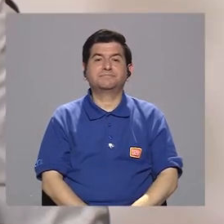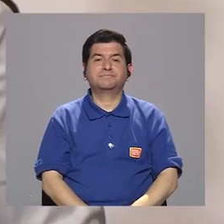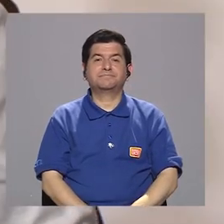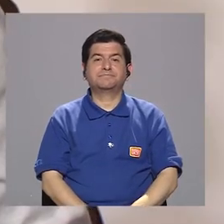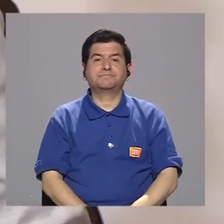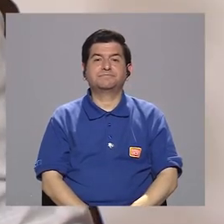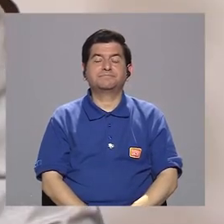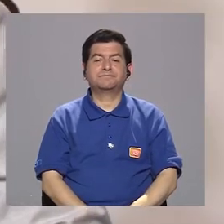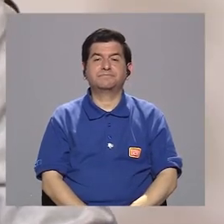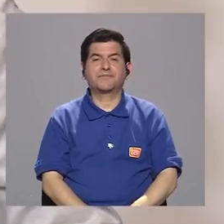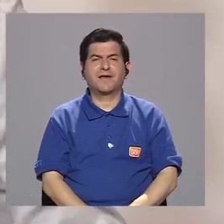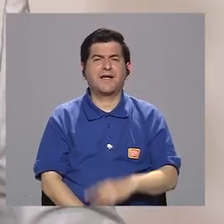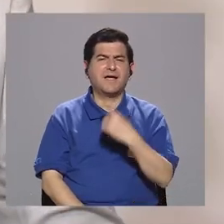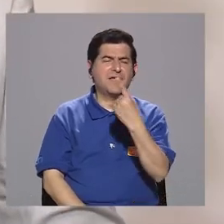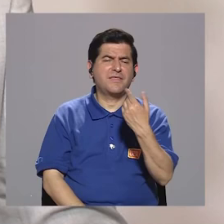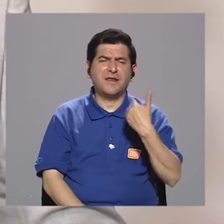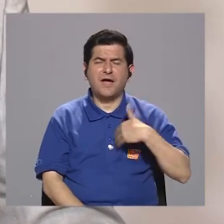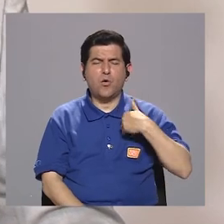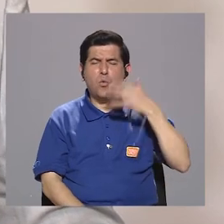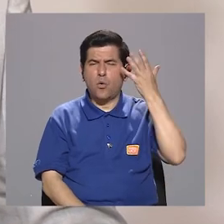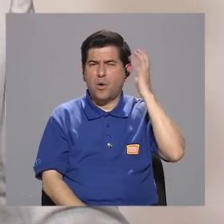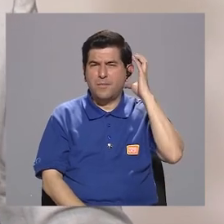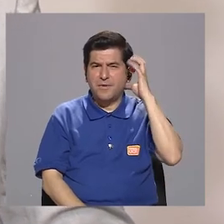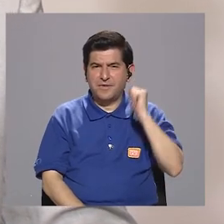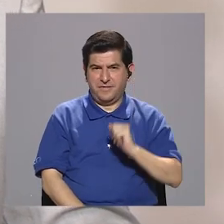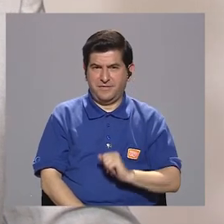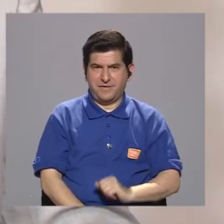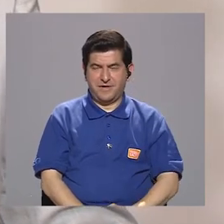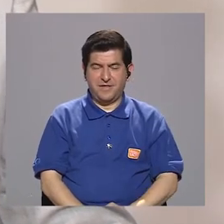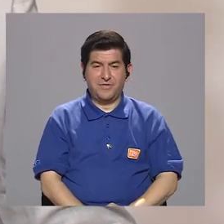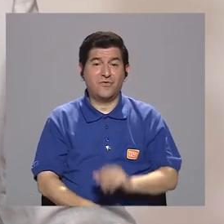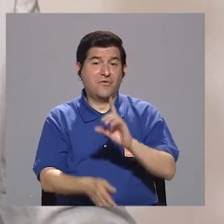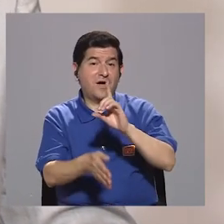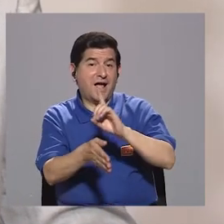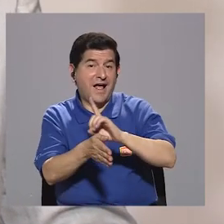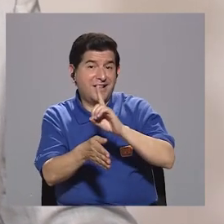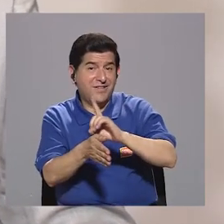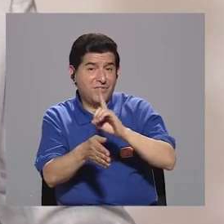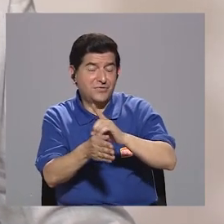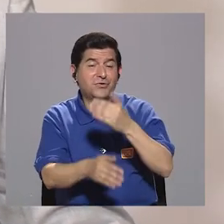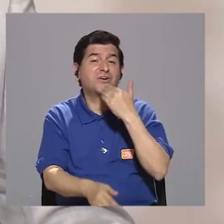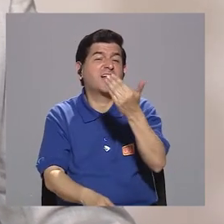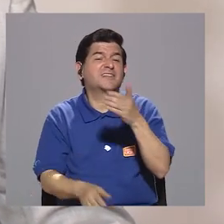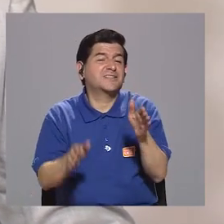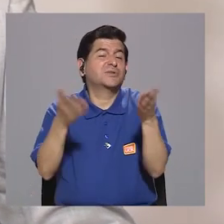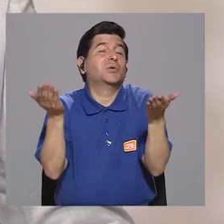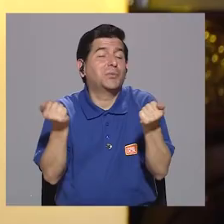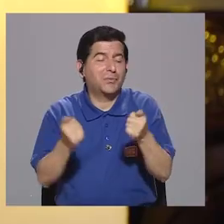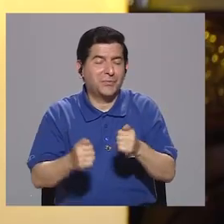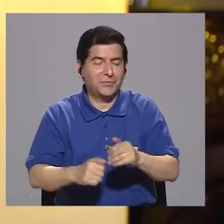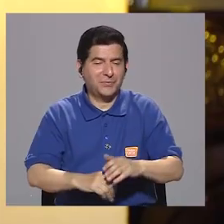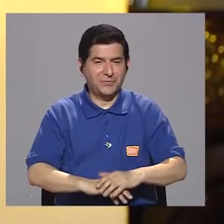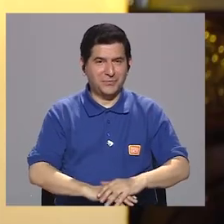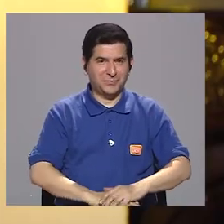Así que, ¿cómo le diría un hombre de radio al doctor? Muchas gracias. Cuéntame.